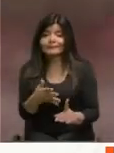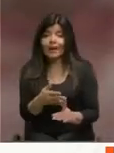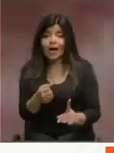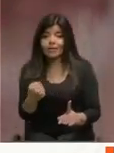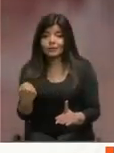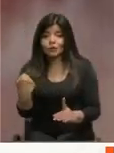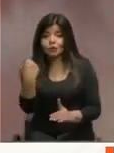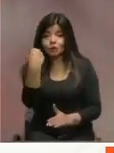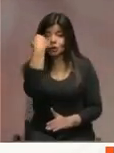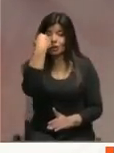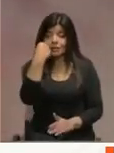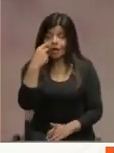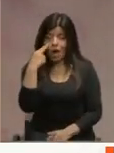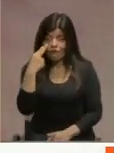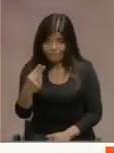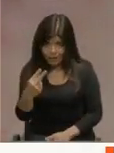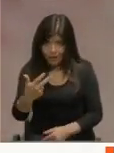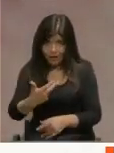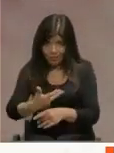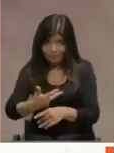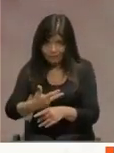ojo. ¿Usted lo vio? Sí, lo vi.